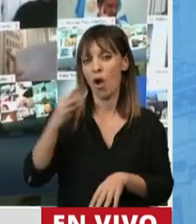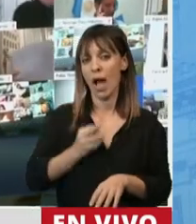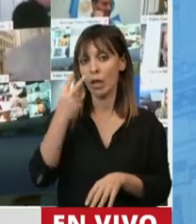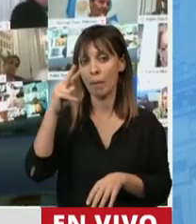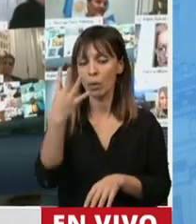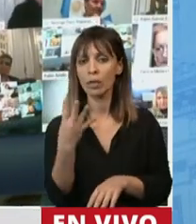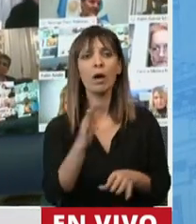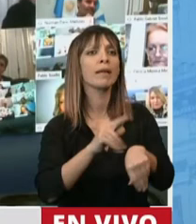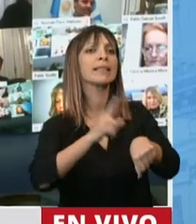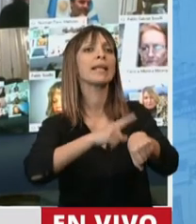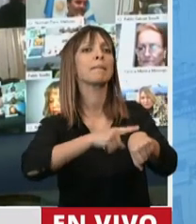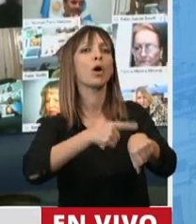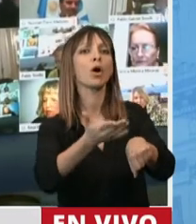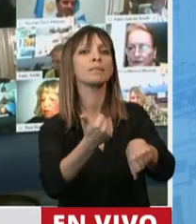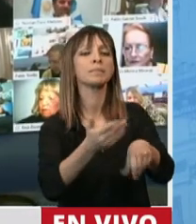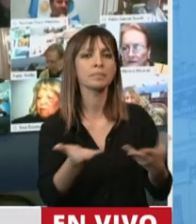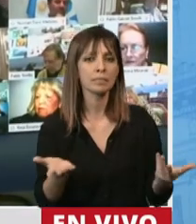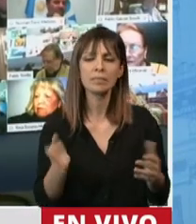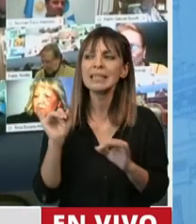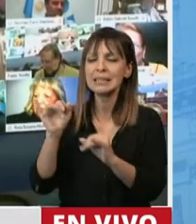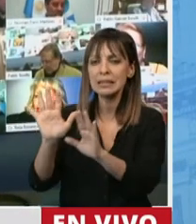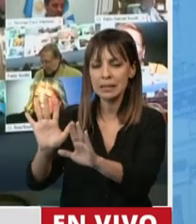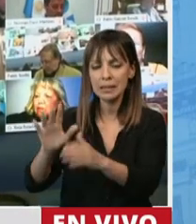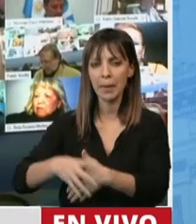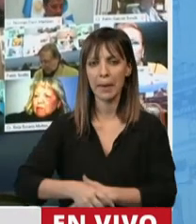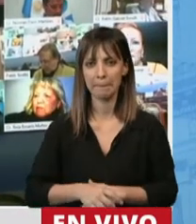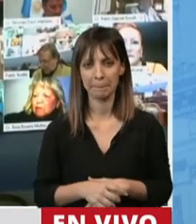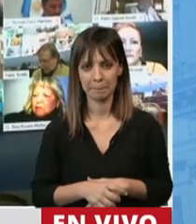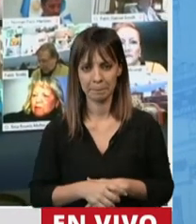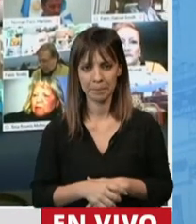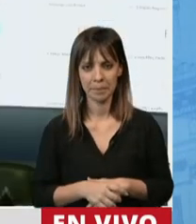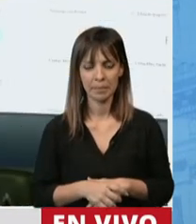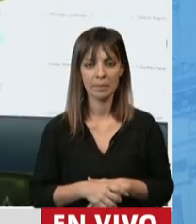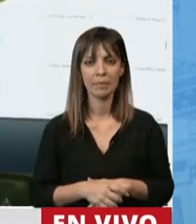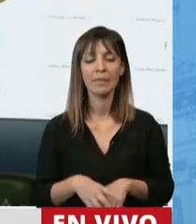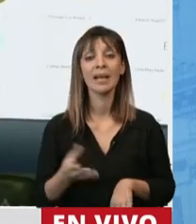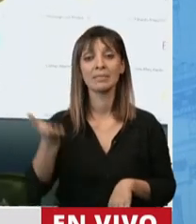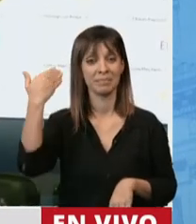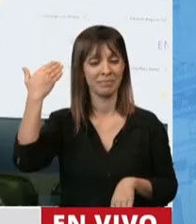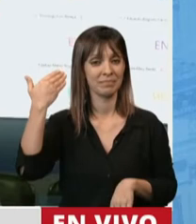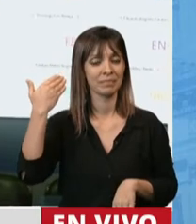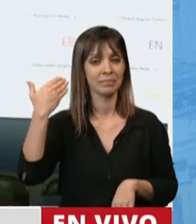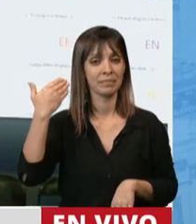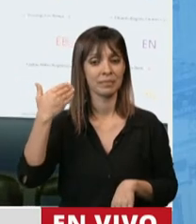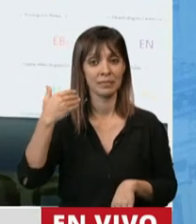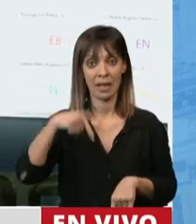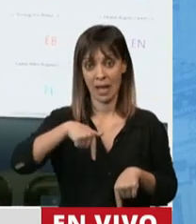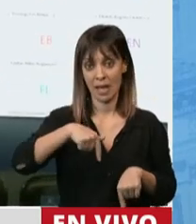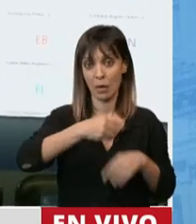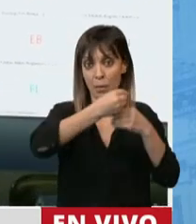me llamó la atención. Diputado, el tiempo, por favor. Sí, ya voy, Presidenta. Cuando a principio de este